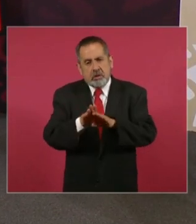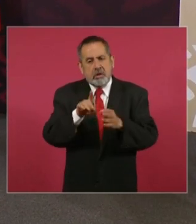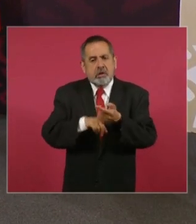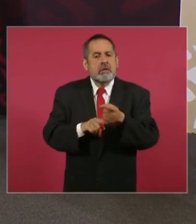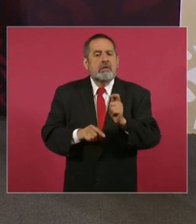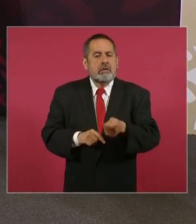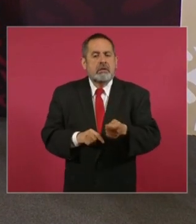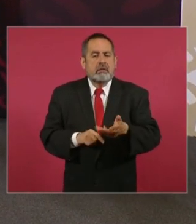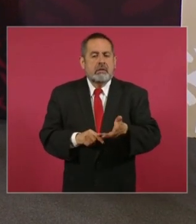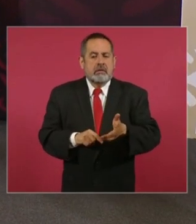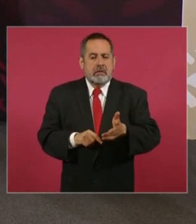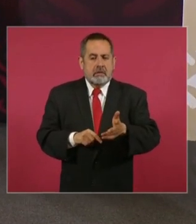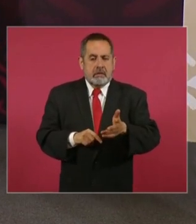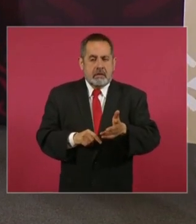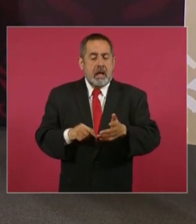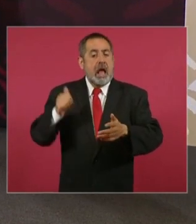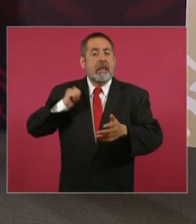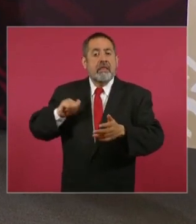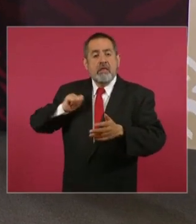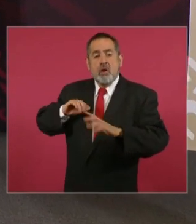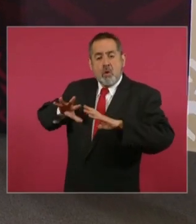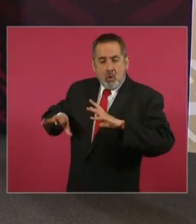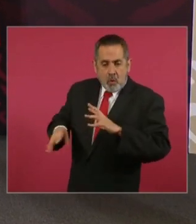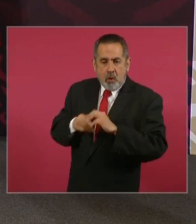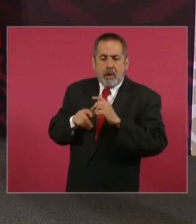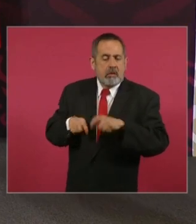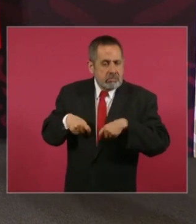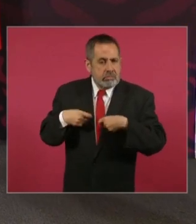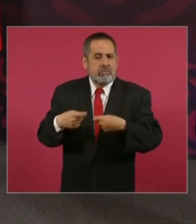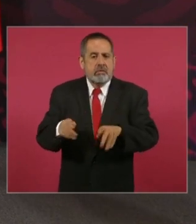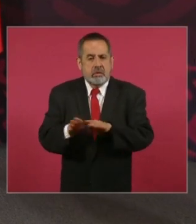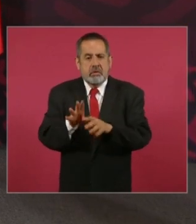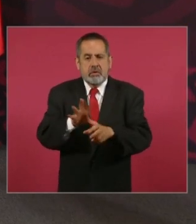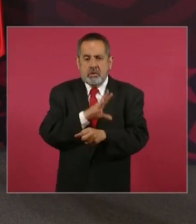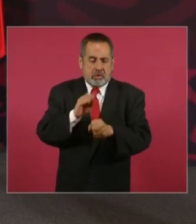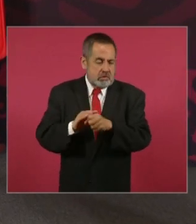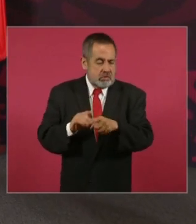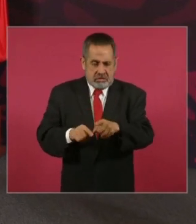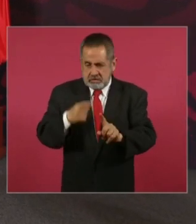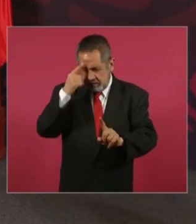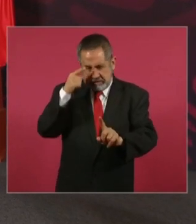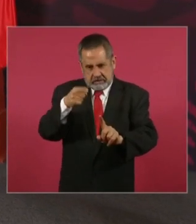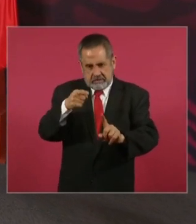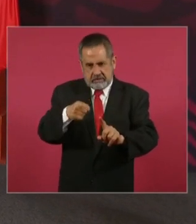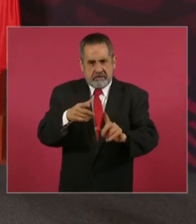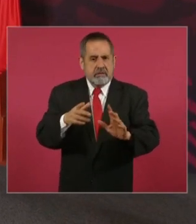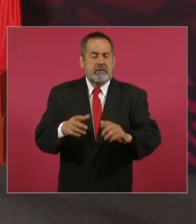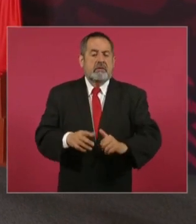cuenta la antigüedad más que ninguna otra